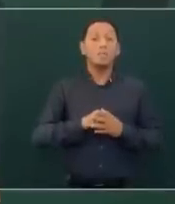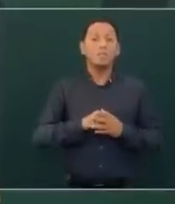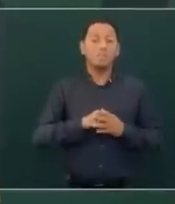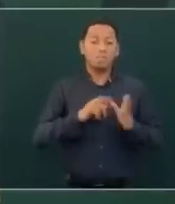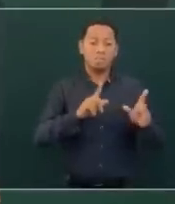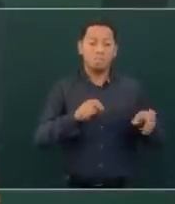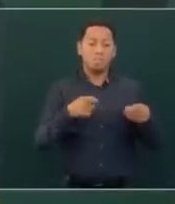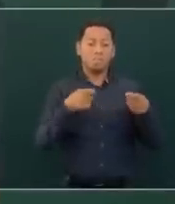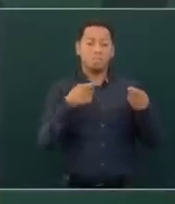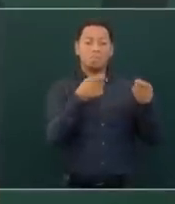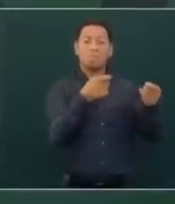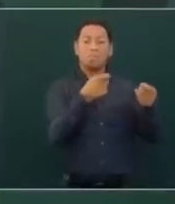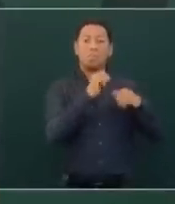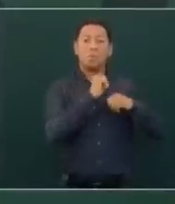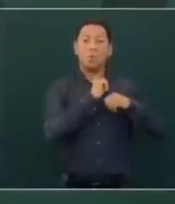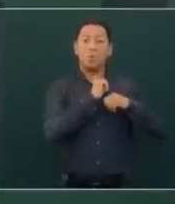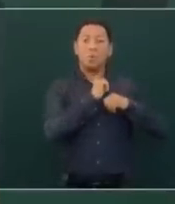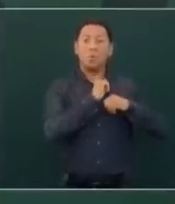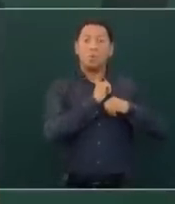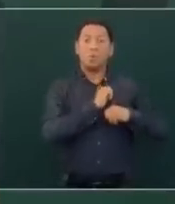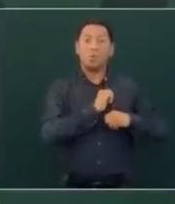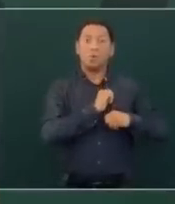poder judicial.